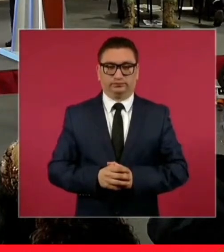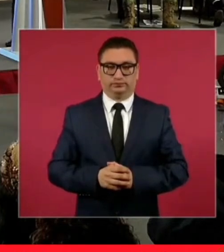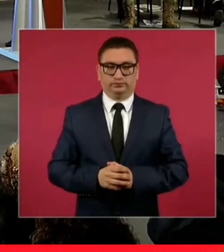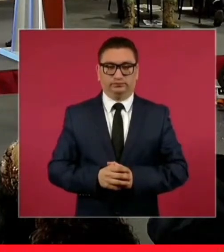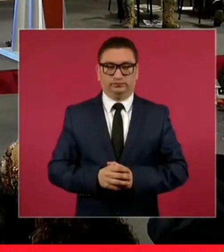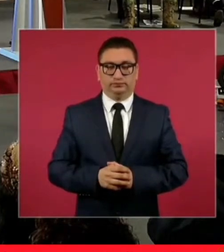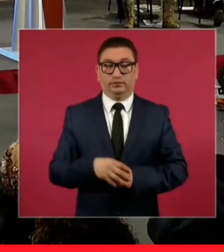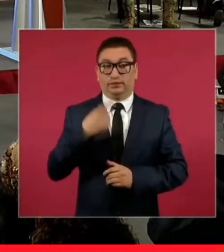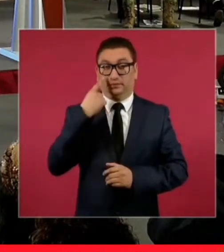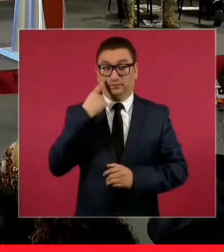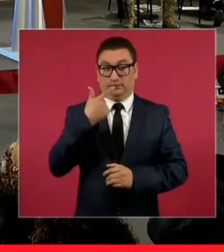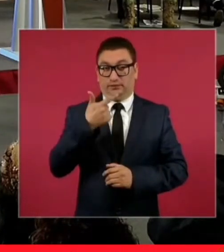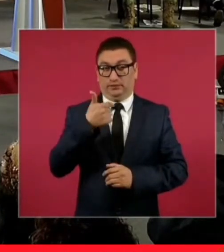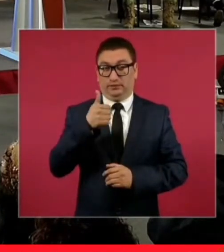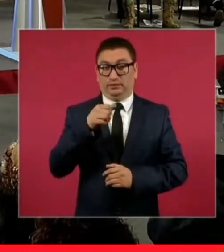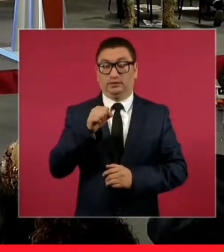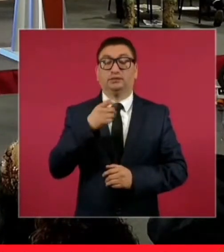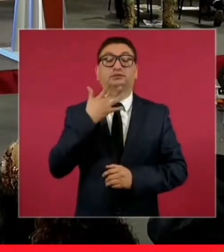la gasolina,